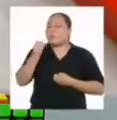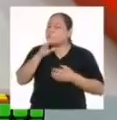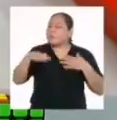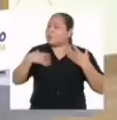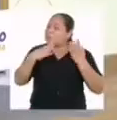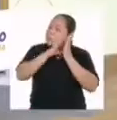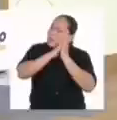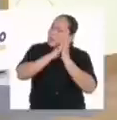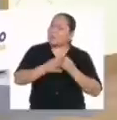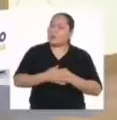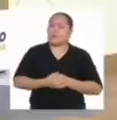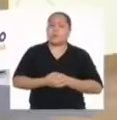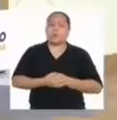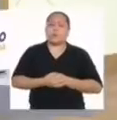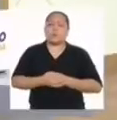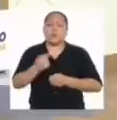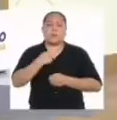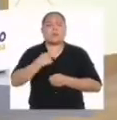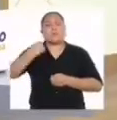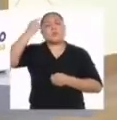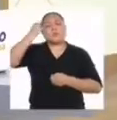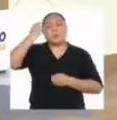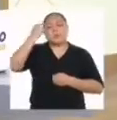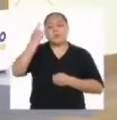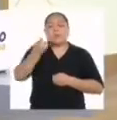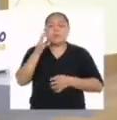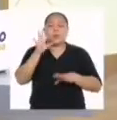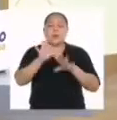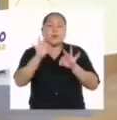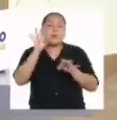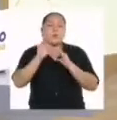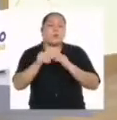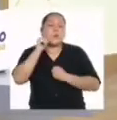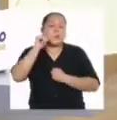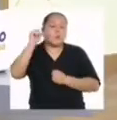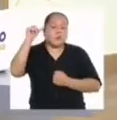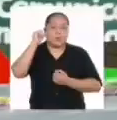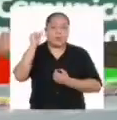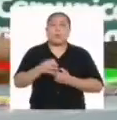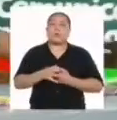no pudiste dormir? Porque estuve pensando en lo que encontramos ayer.